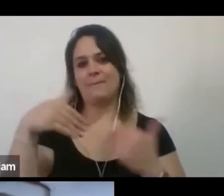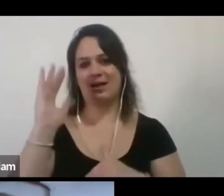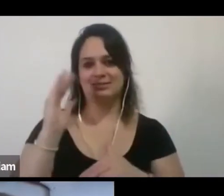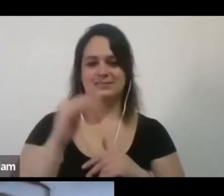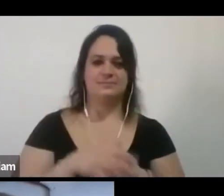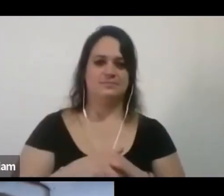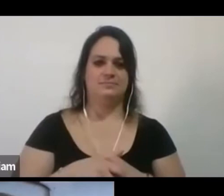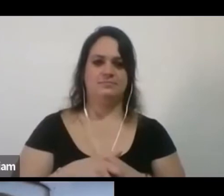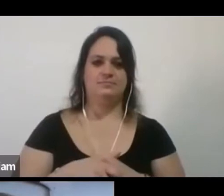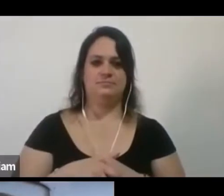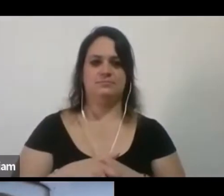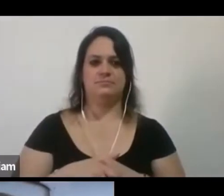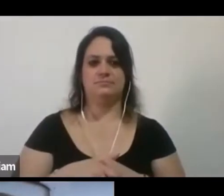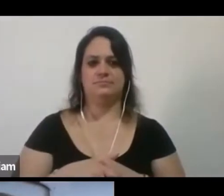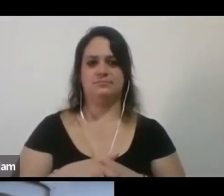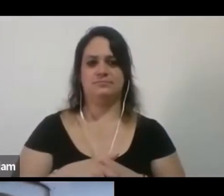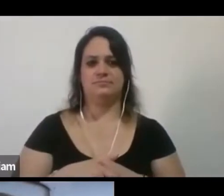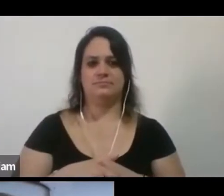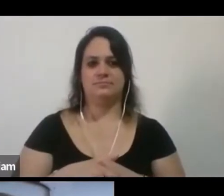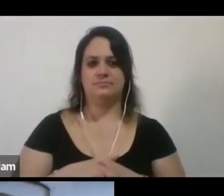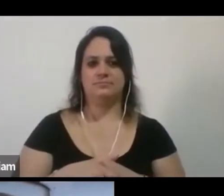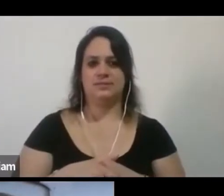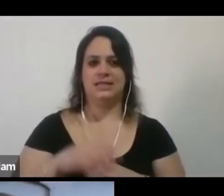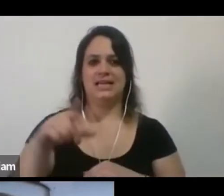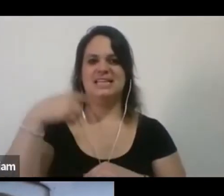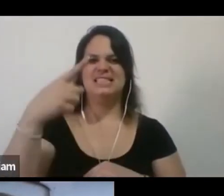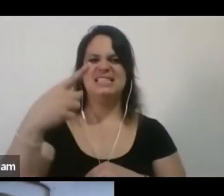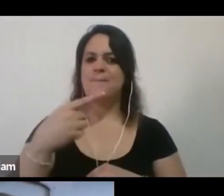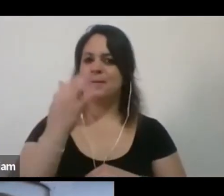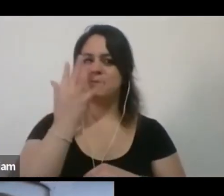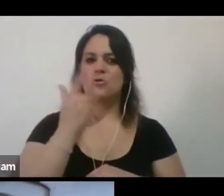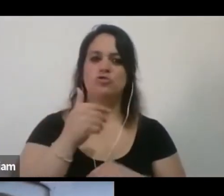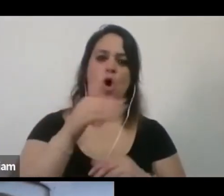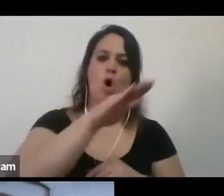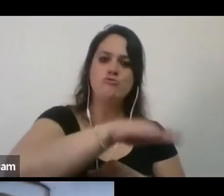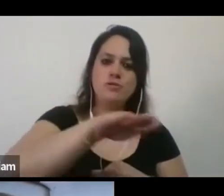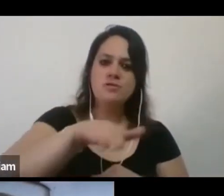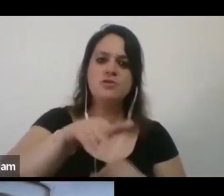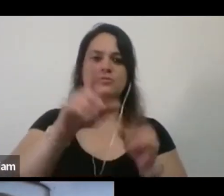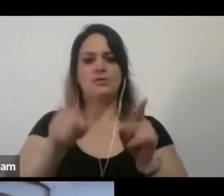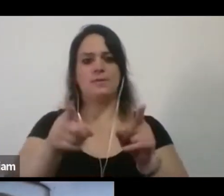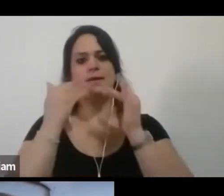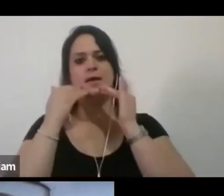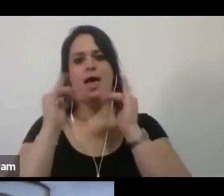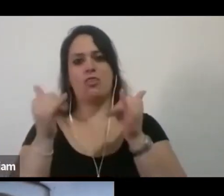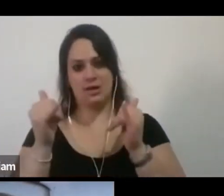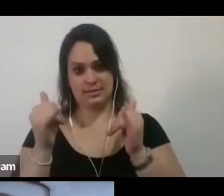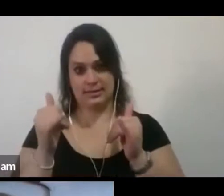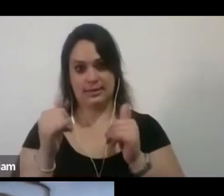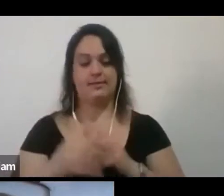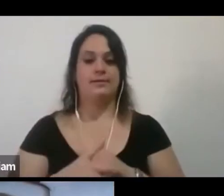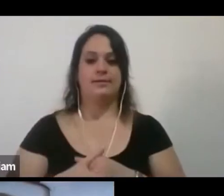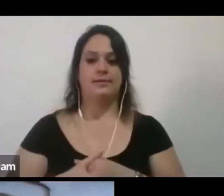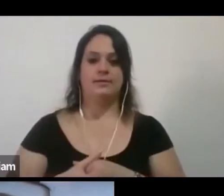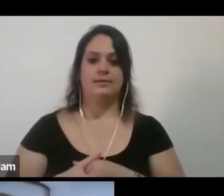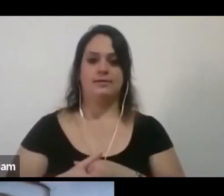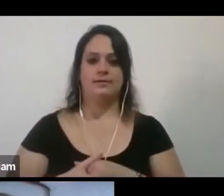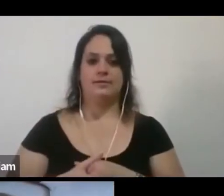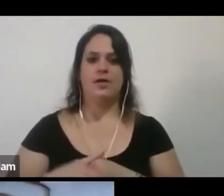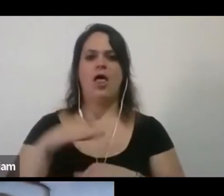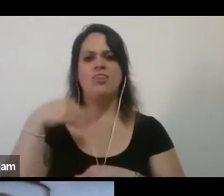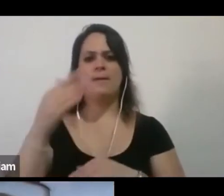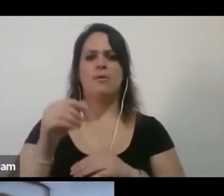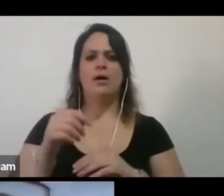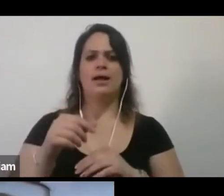siempre, digamos, siempre me gustó mucho la niñez y la adolescencia. En sí, yo después hice una